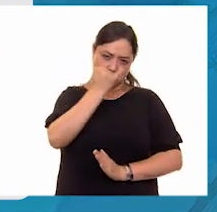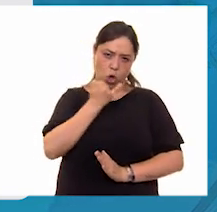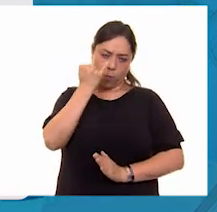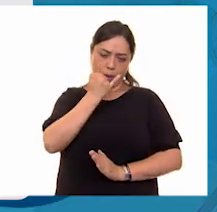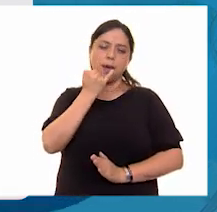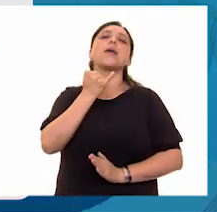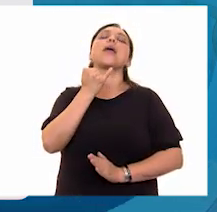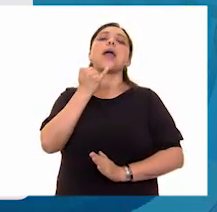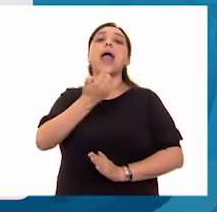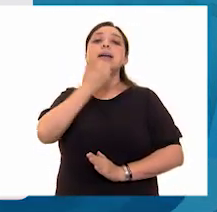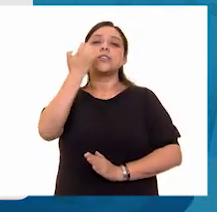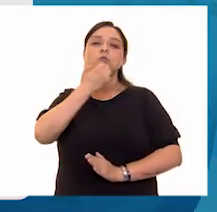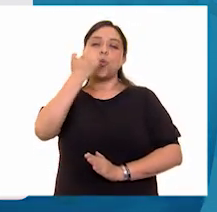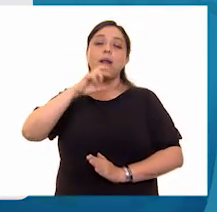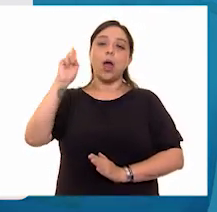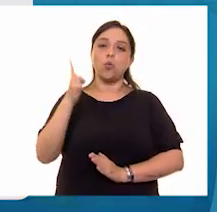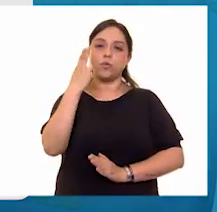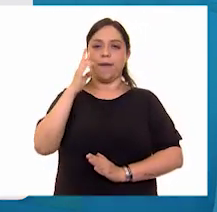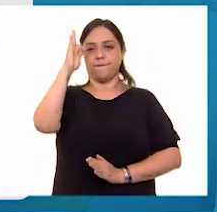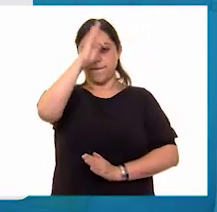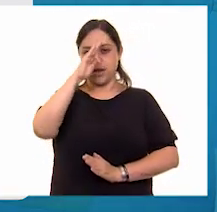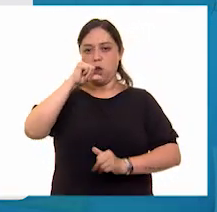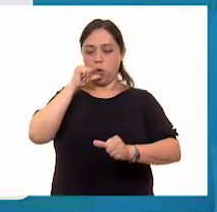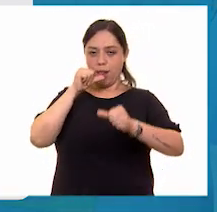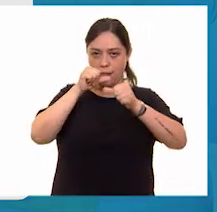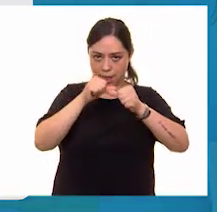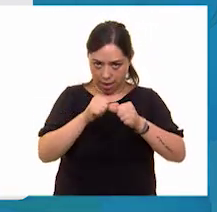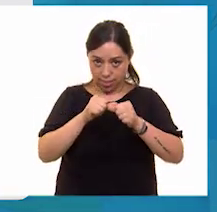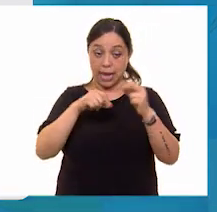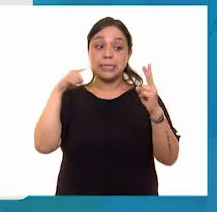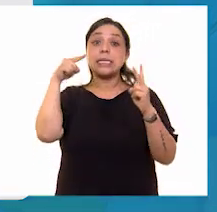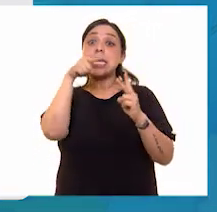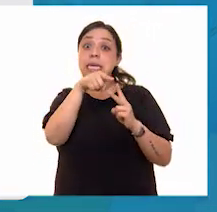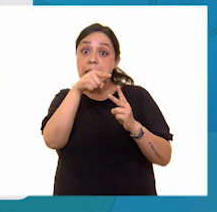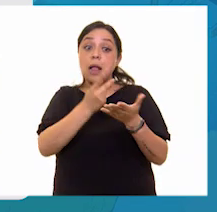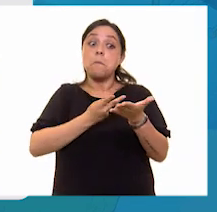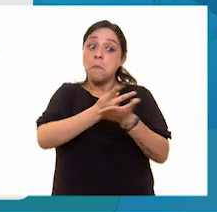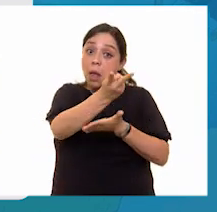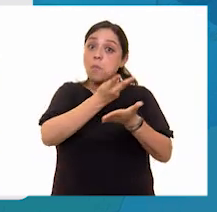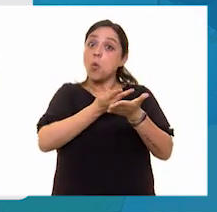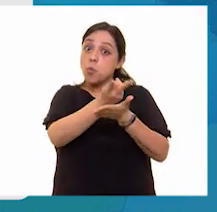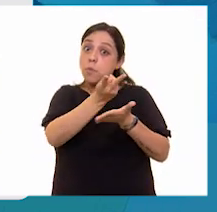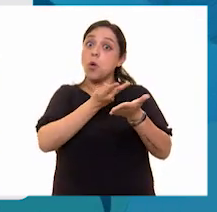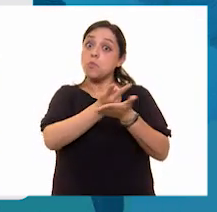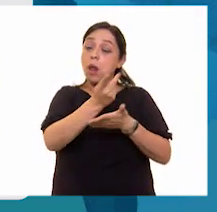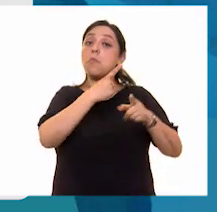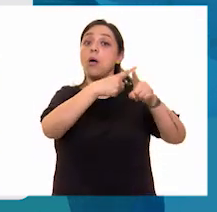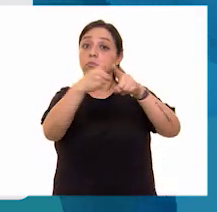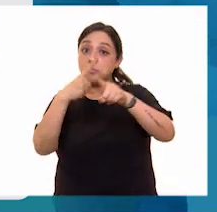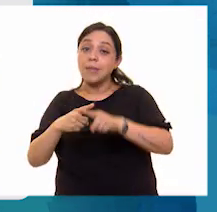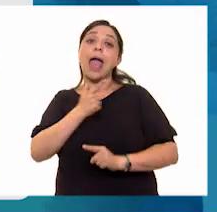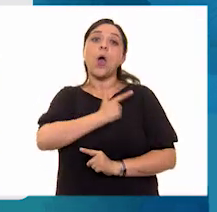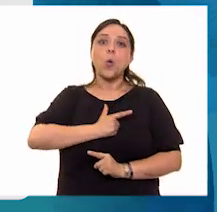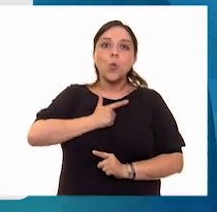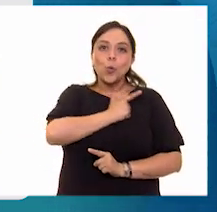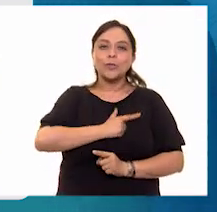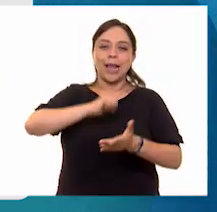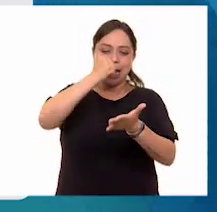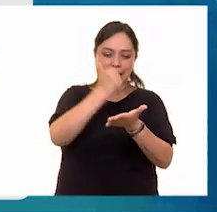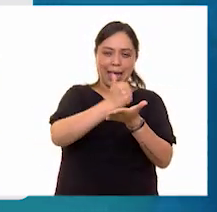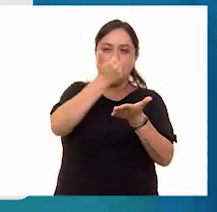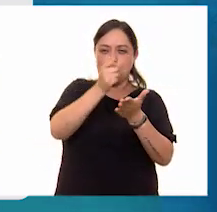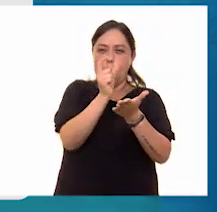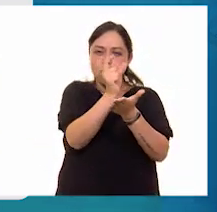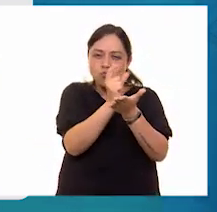de Filosofía y Letras de la UNAM y que este escritor ha recibido varios premios, que le gusta coleccionar también sellos postales y